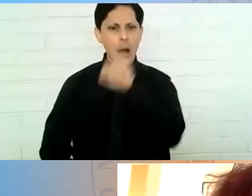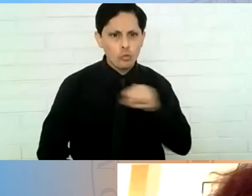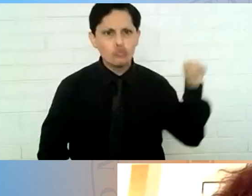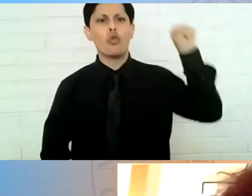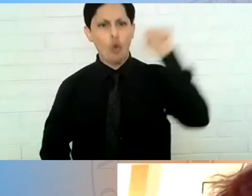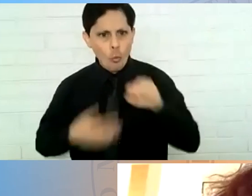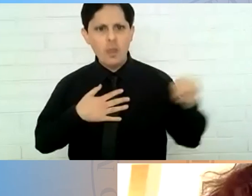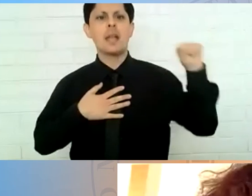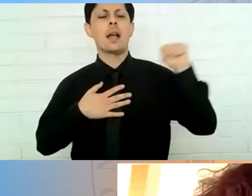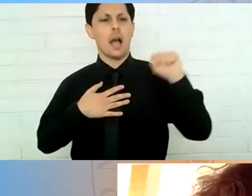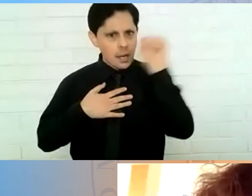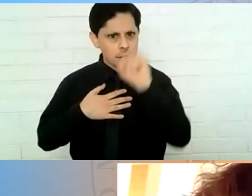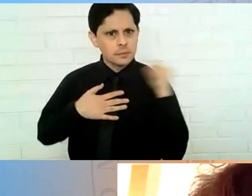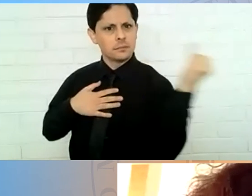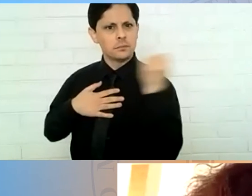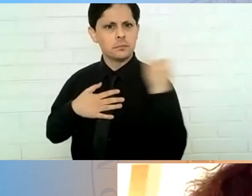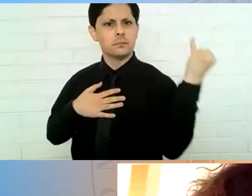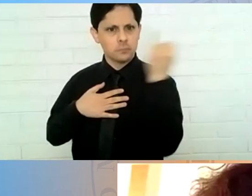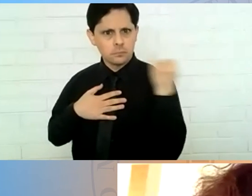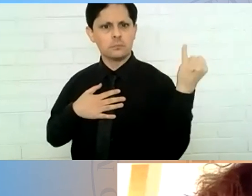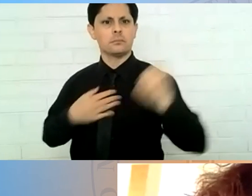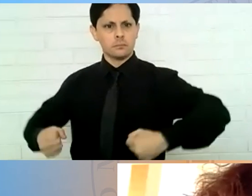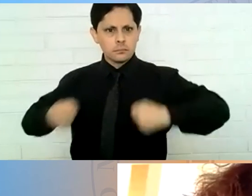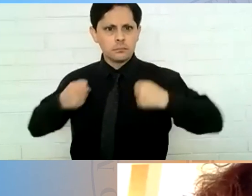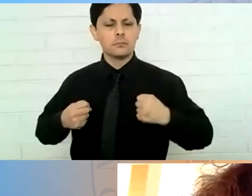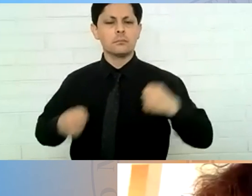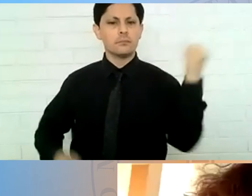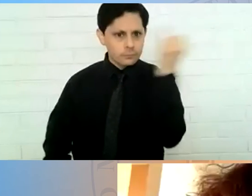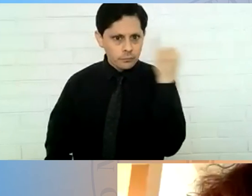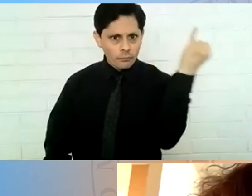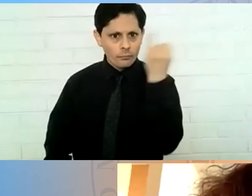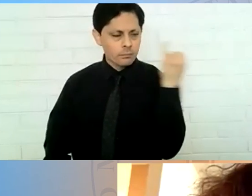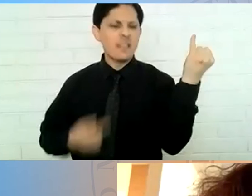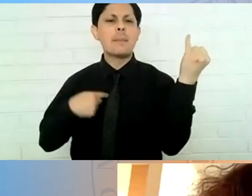formadora, esta autorregulación también de que nos habla de alguna forma, ¿no es cierto?,